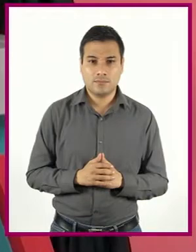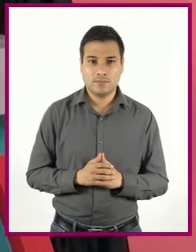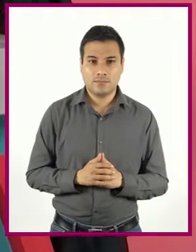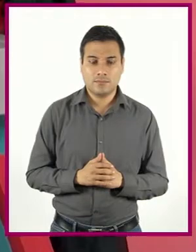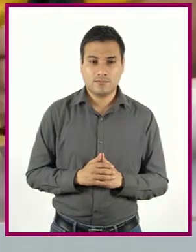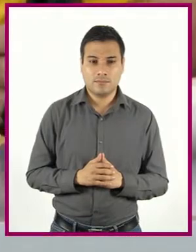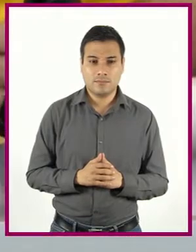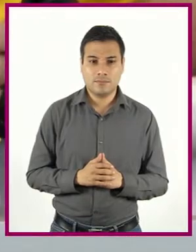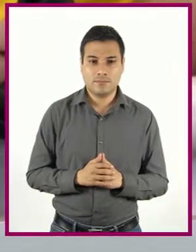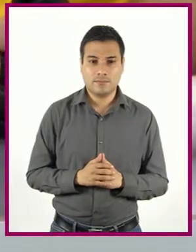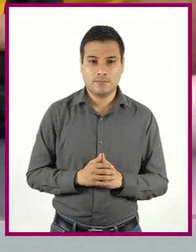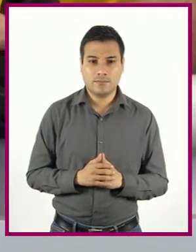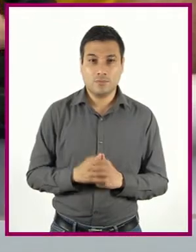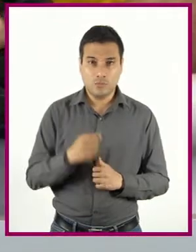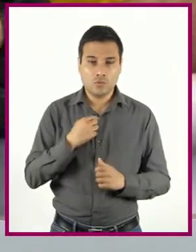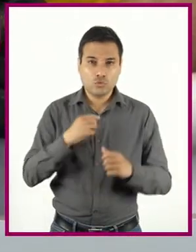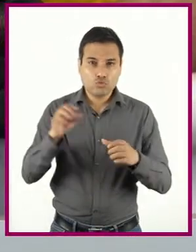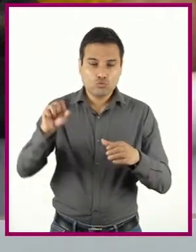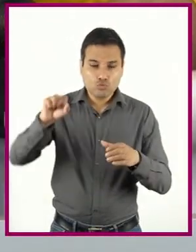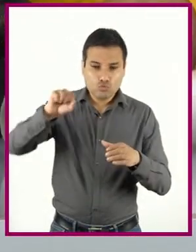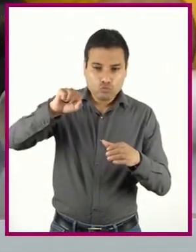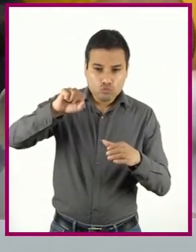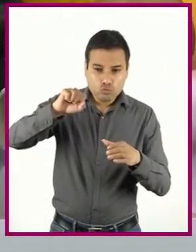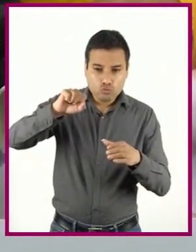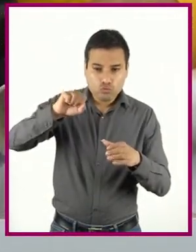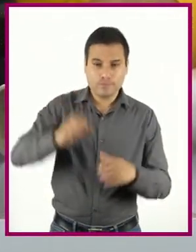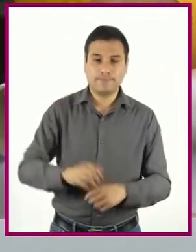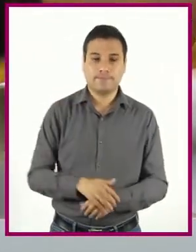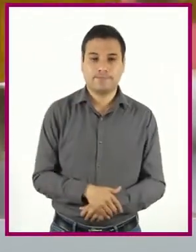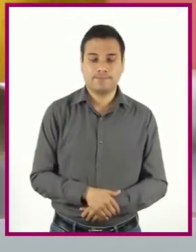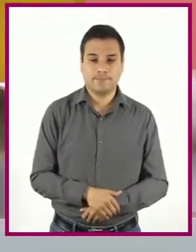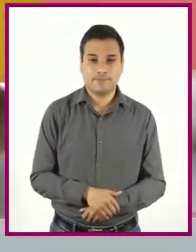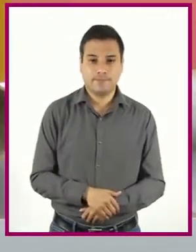Le ponemos en el recipiente transparente.